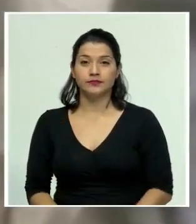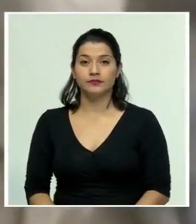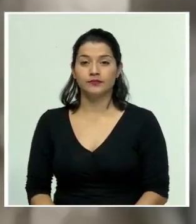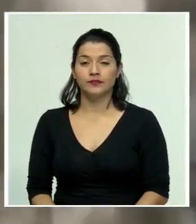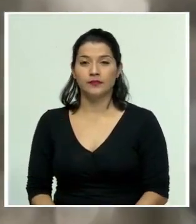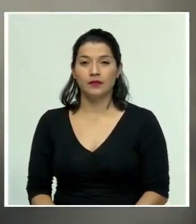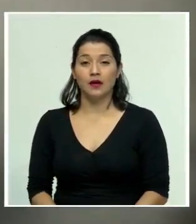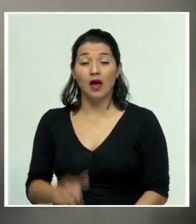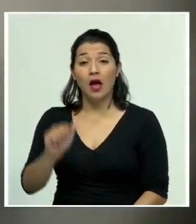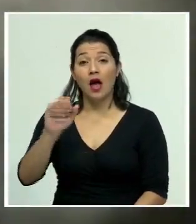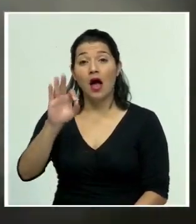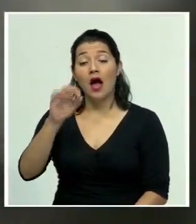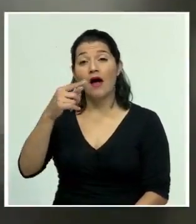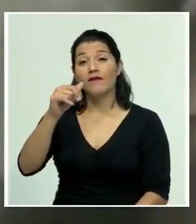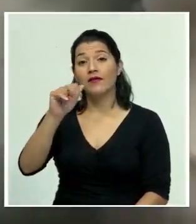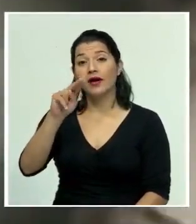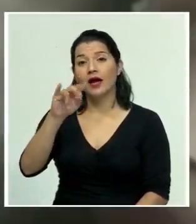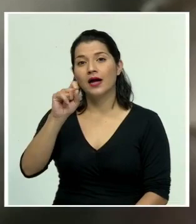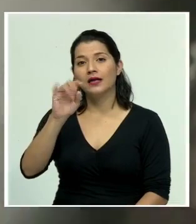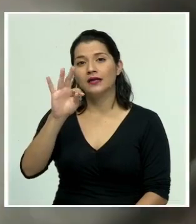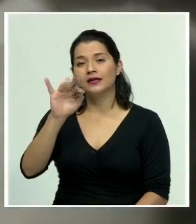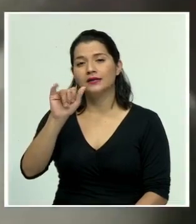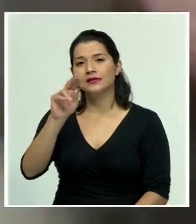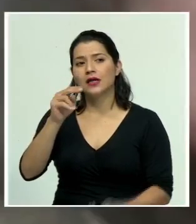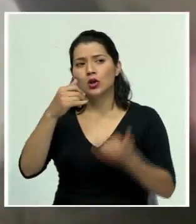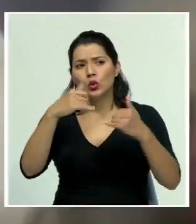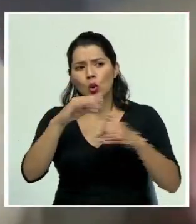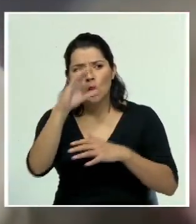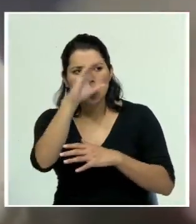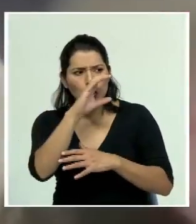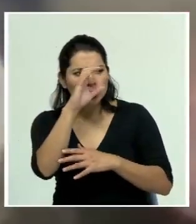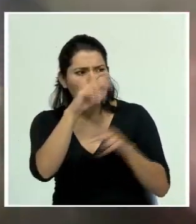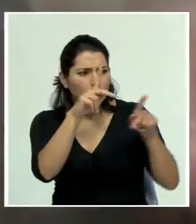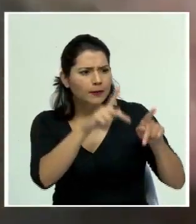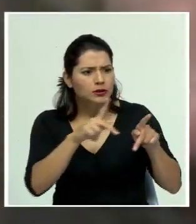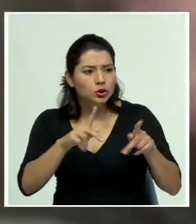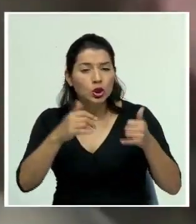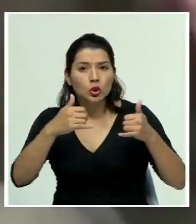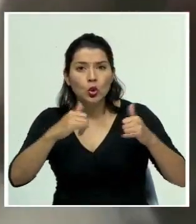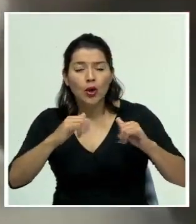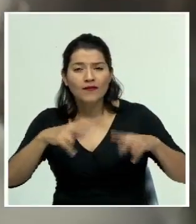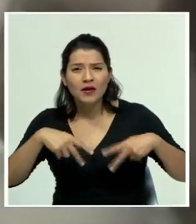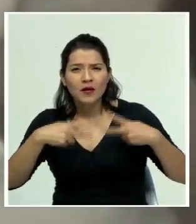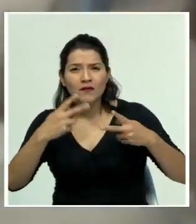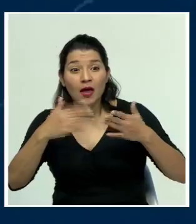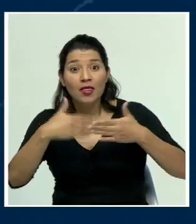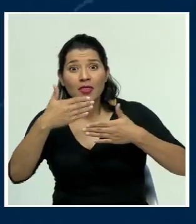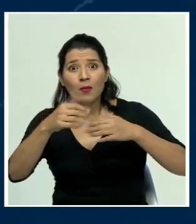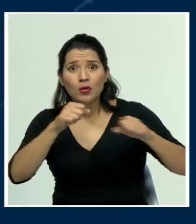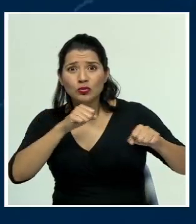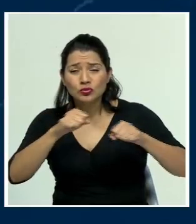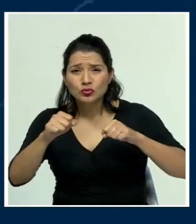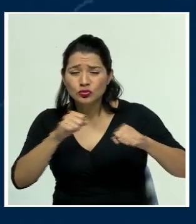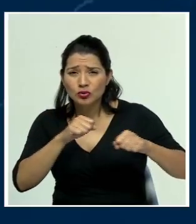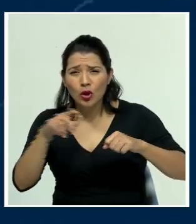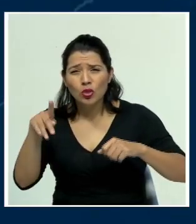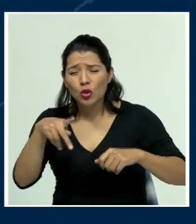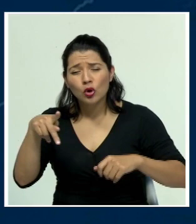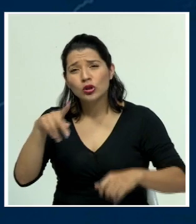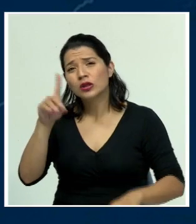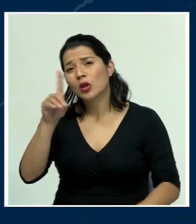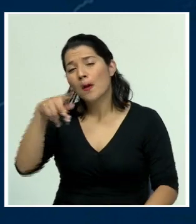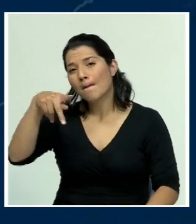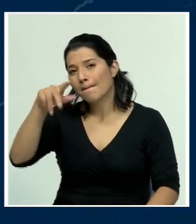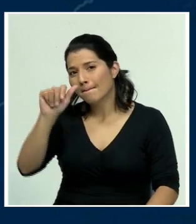En Afganistán continúa la búsqueda desesperada de supervivientes tras el mortífero terremoto en la provincia oriental de Paktika la madrugada